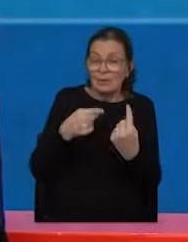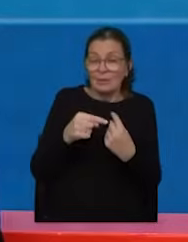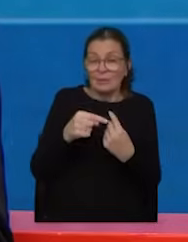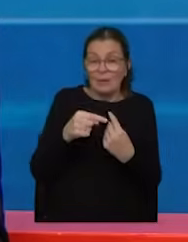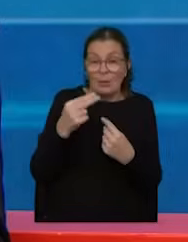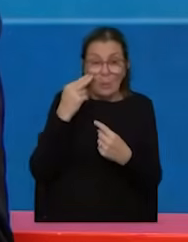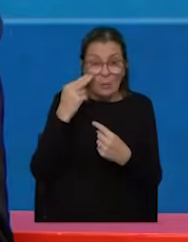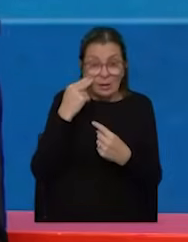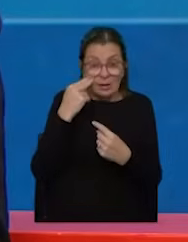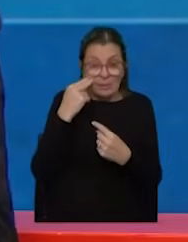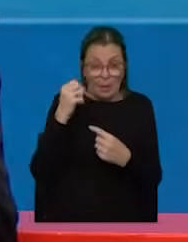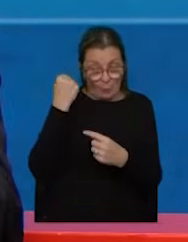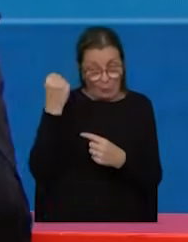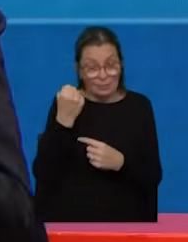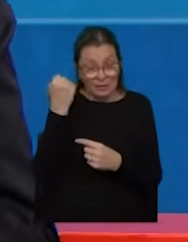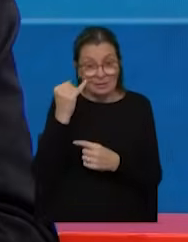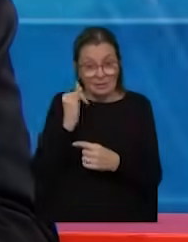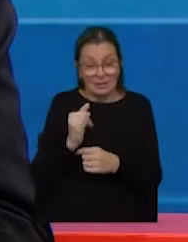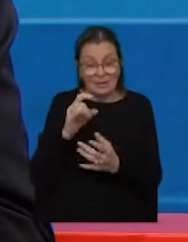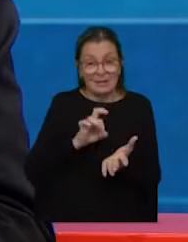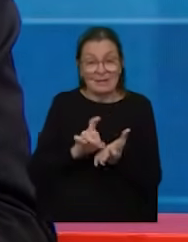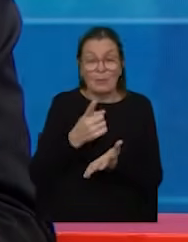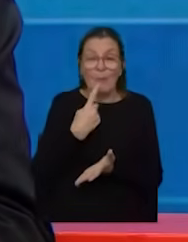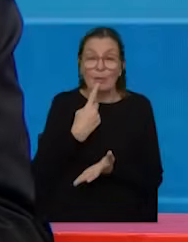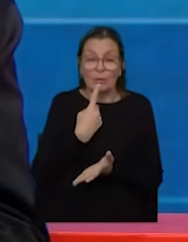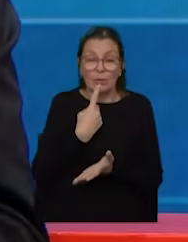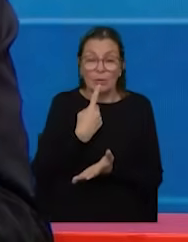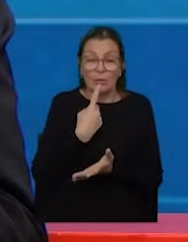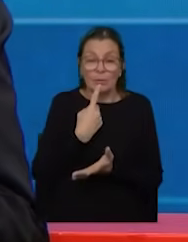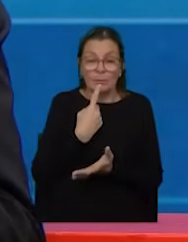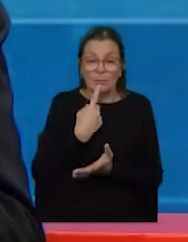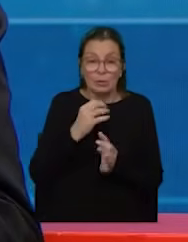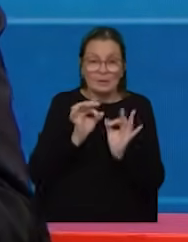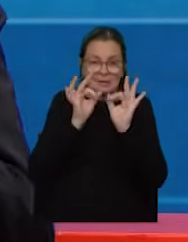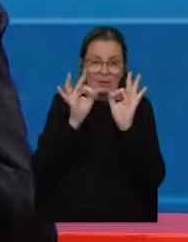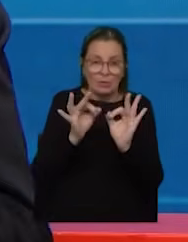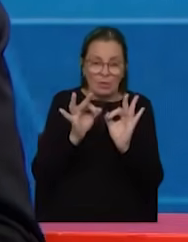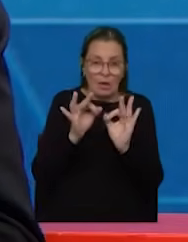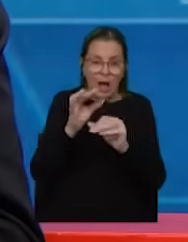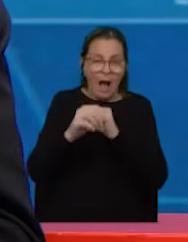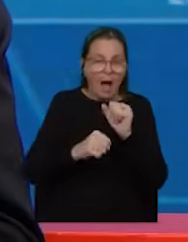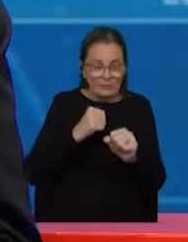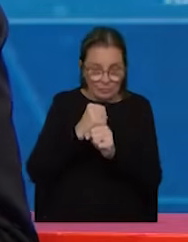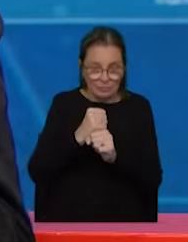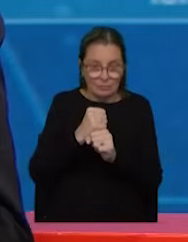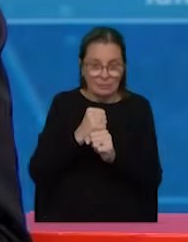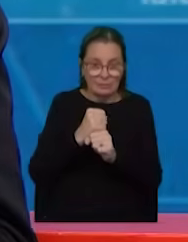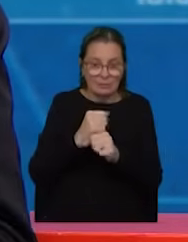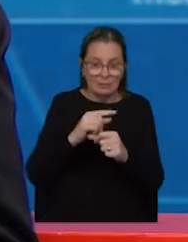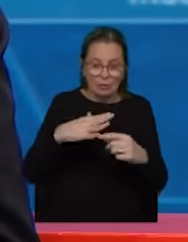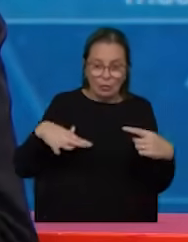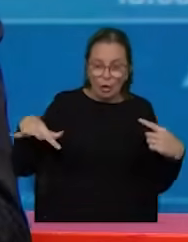hay un problema Hay un problema grave si el sistema político no logró ponerse durante años de